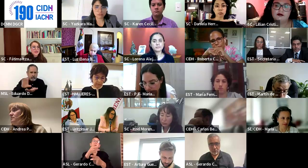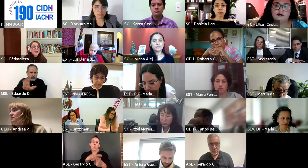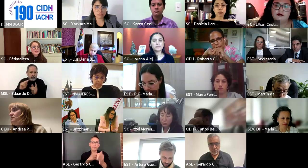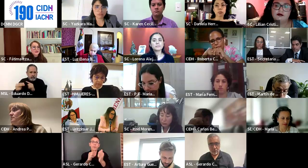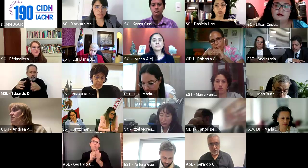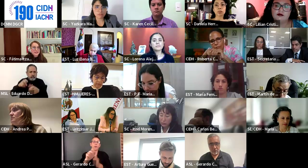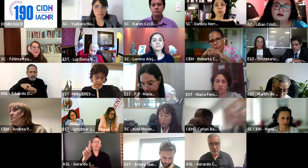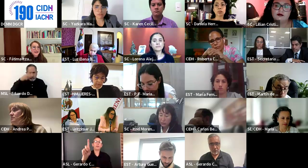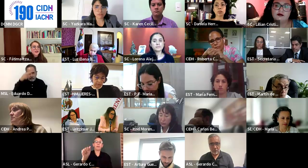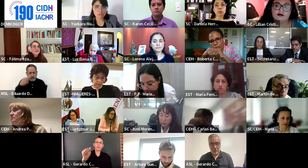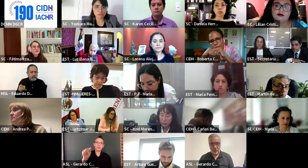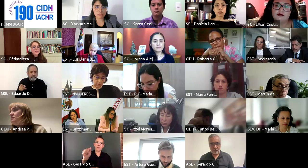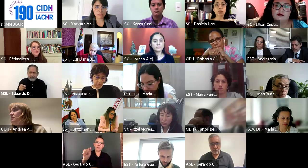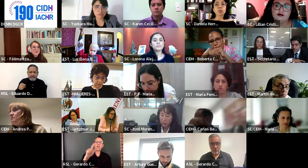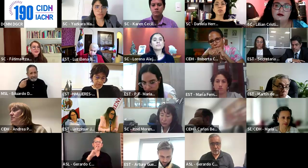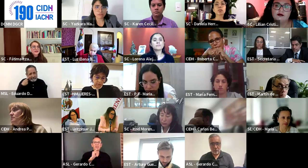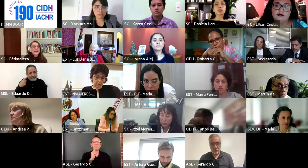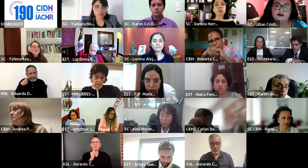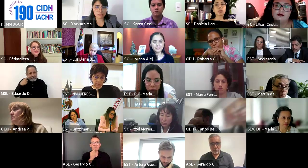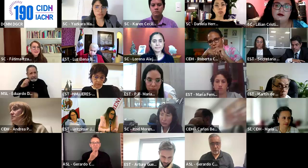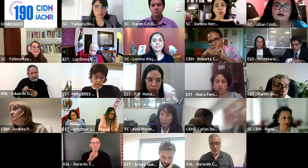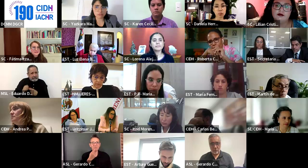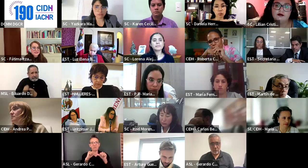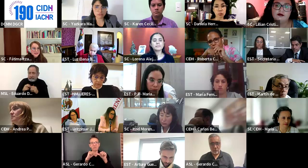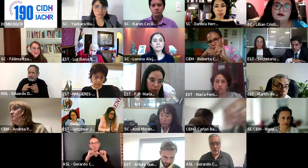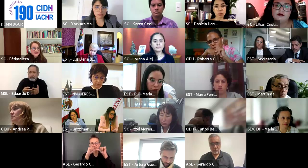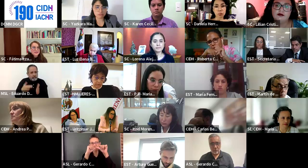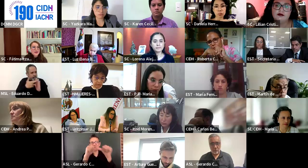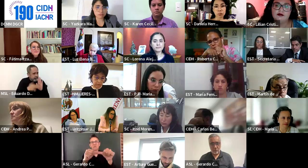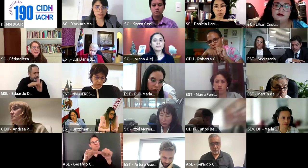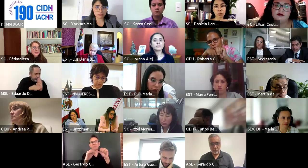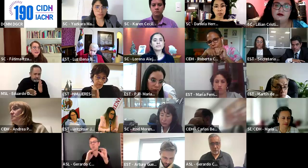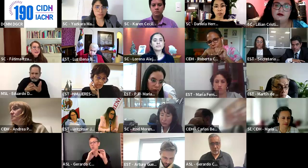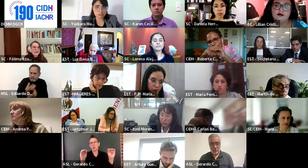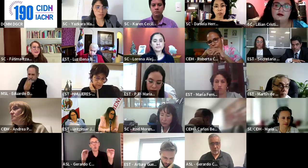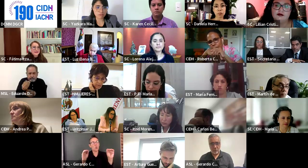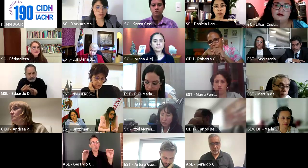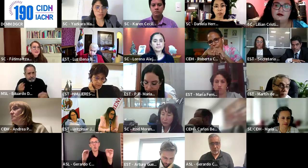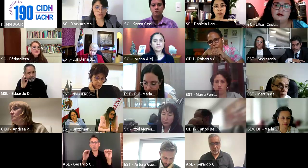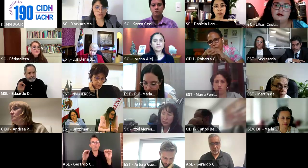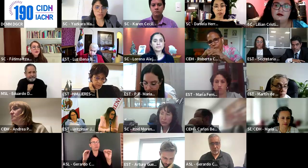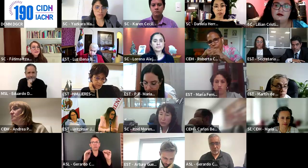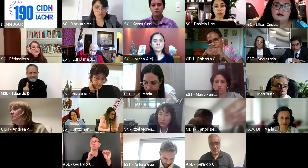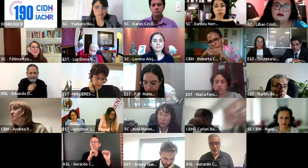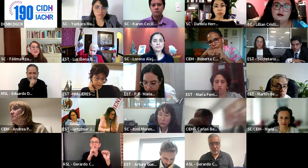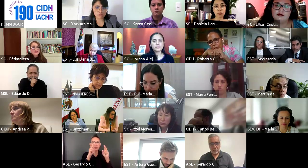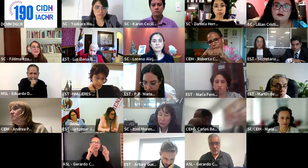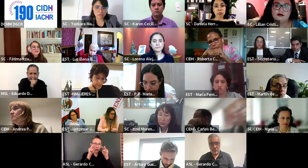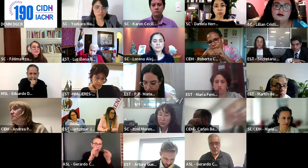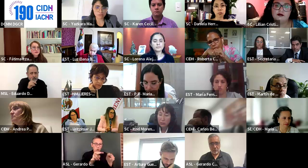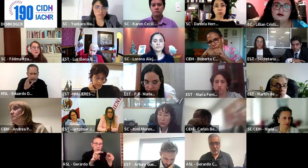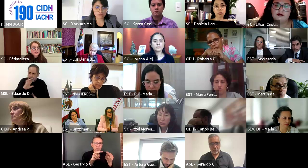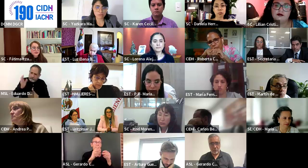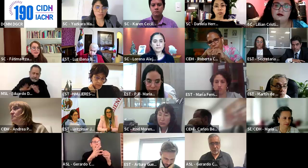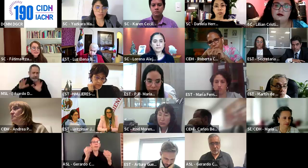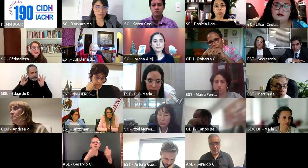México. Es crónica, no se toman las medidas necesarias para que se puedan salir de